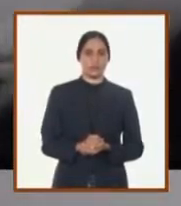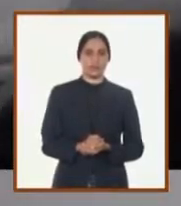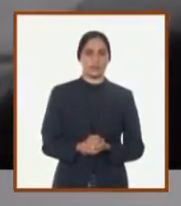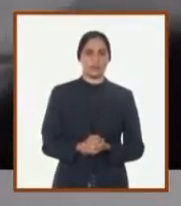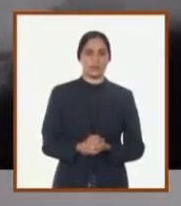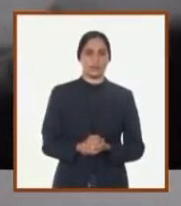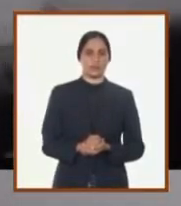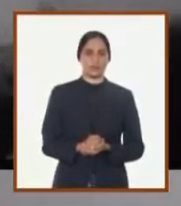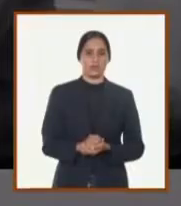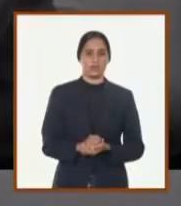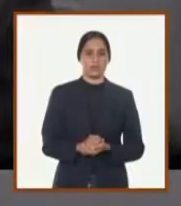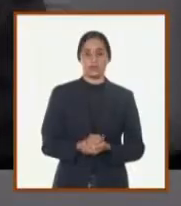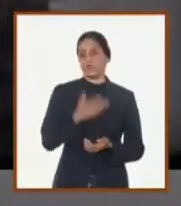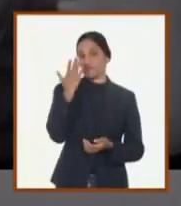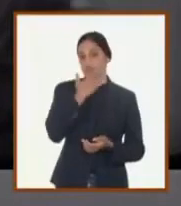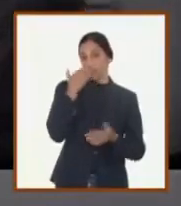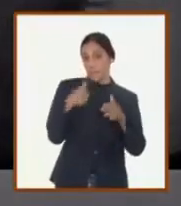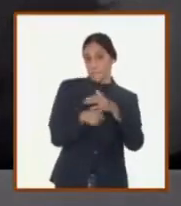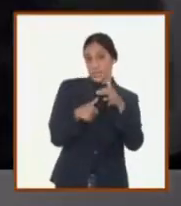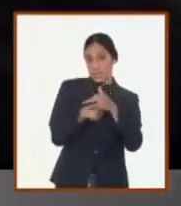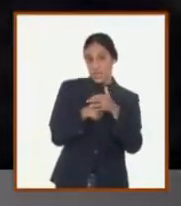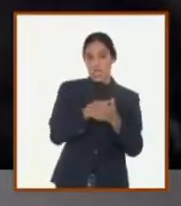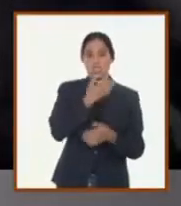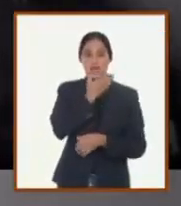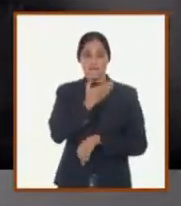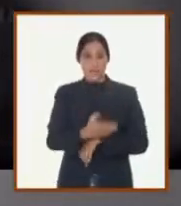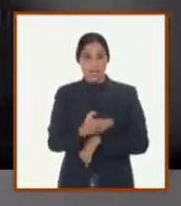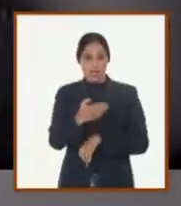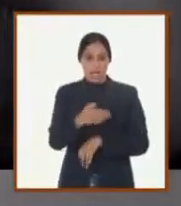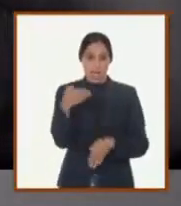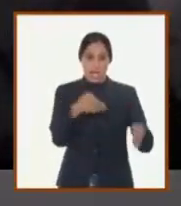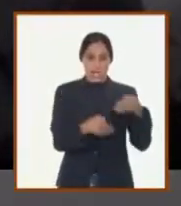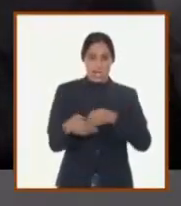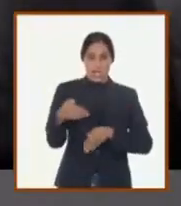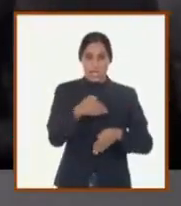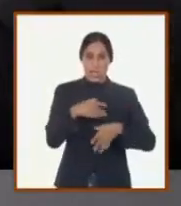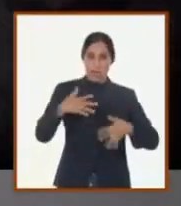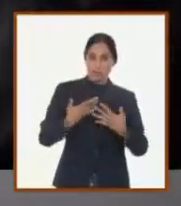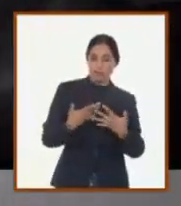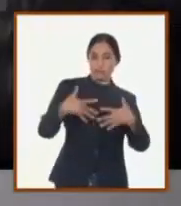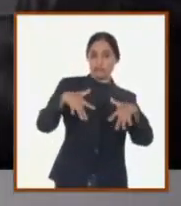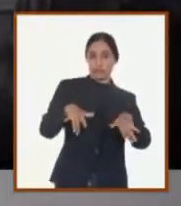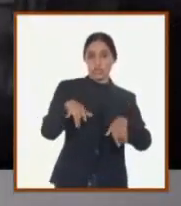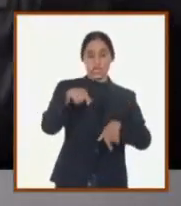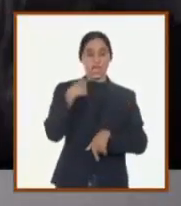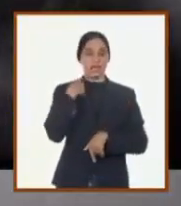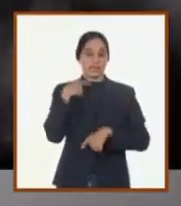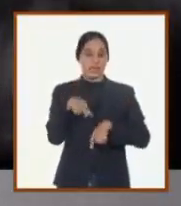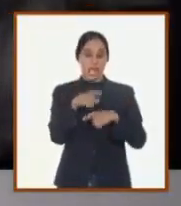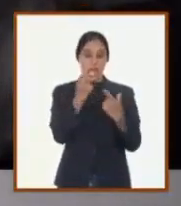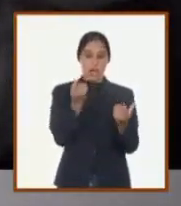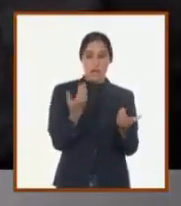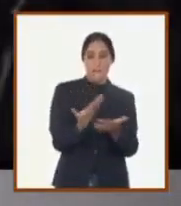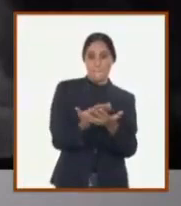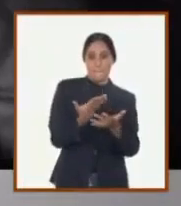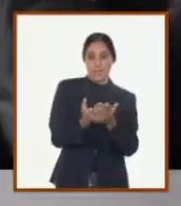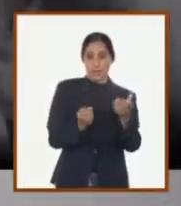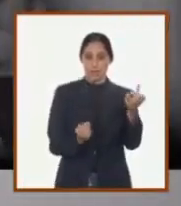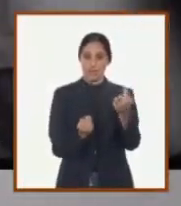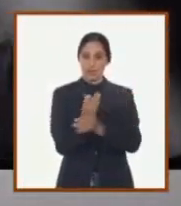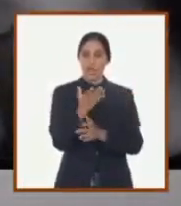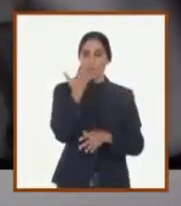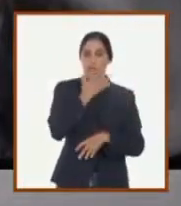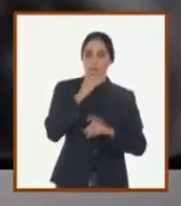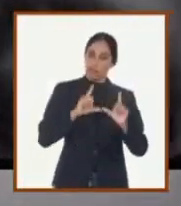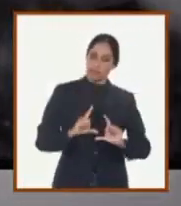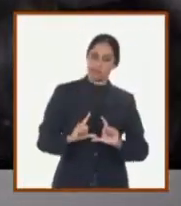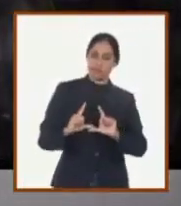el comandante en jefe Fidel Castro presidió el acto por el vigésimo aniversario de esta institución donde sus fundadores recibieron